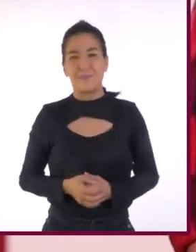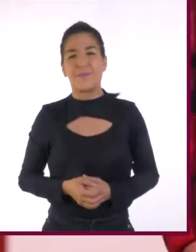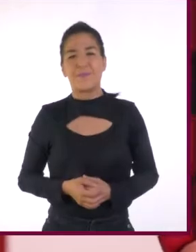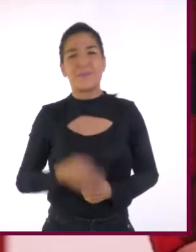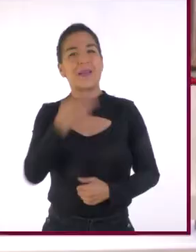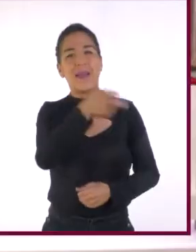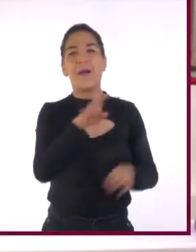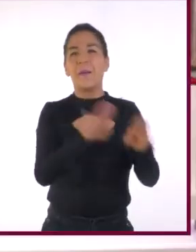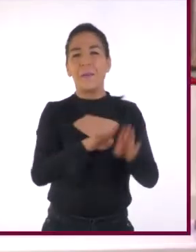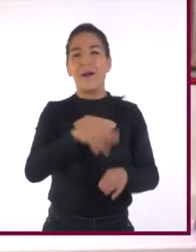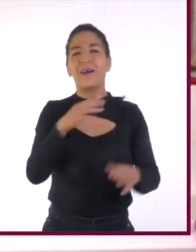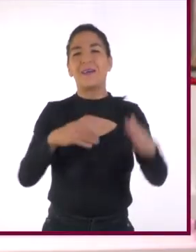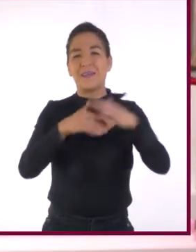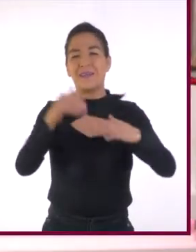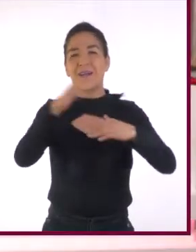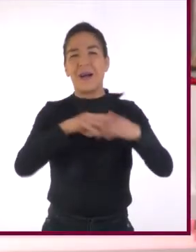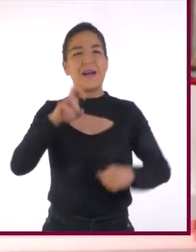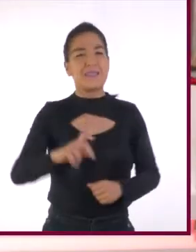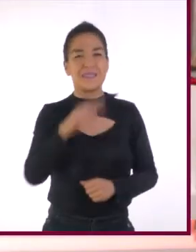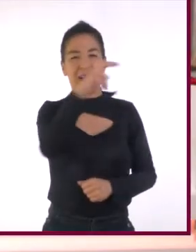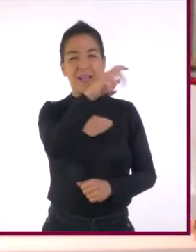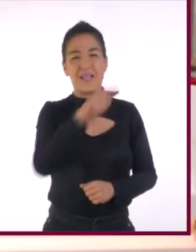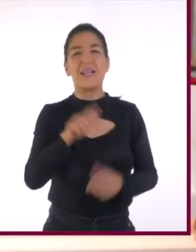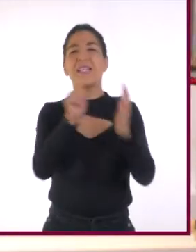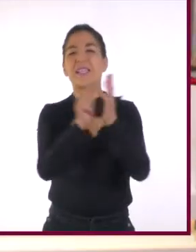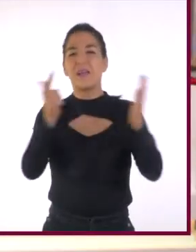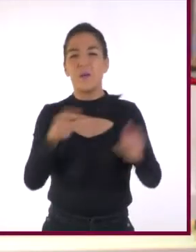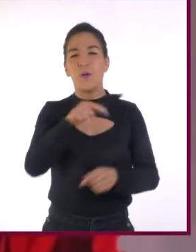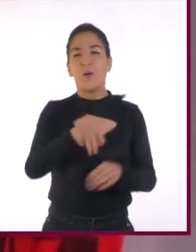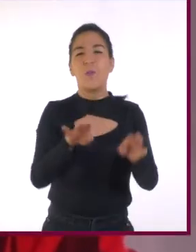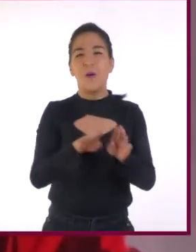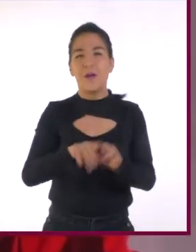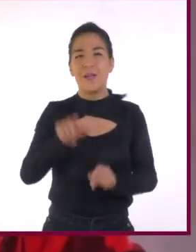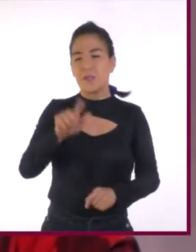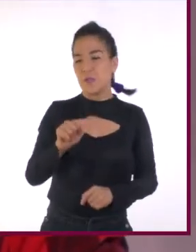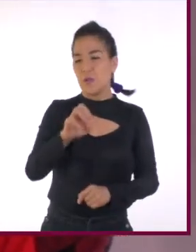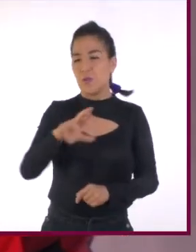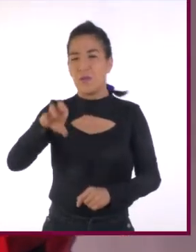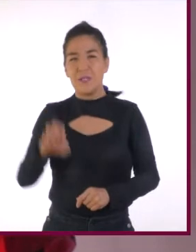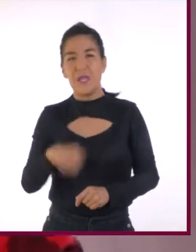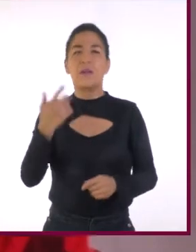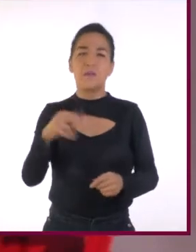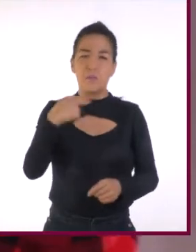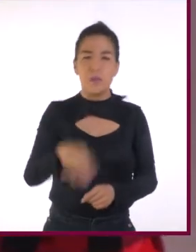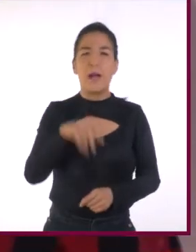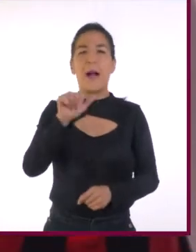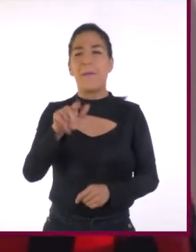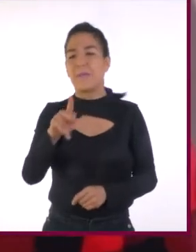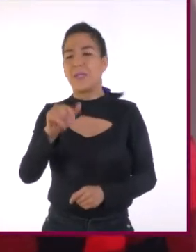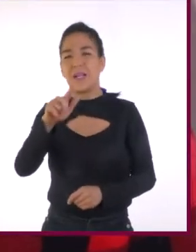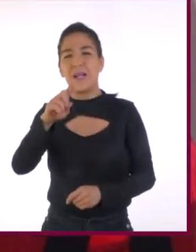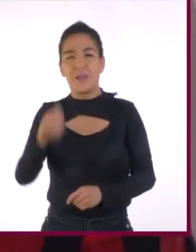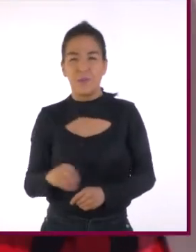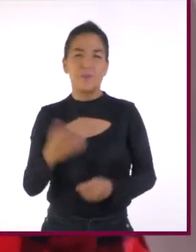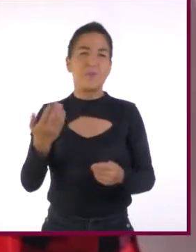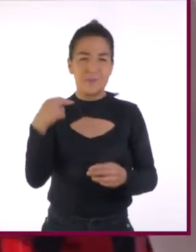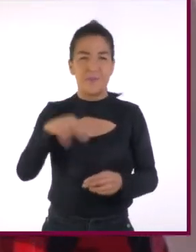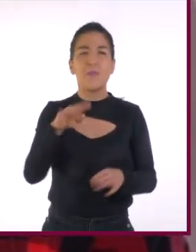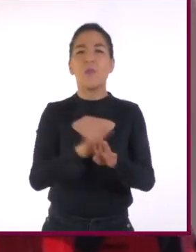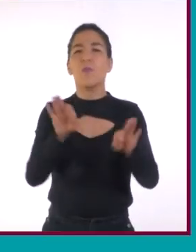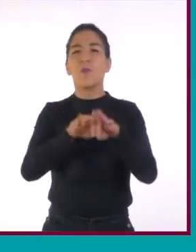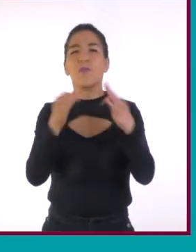de bloques. Sí, a nuestra escalera de libros se le llama torre inclinada de Lira o problema del apilado de bloques